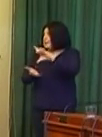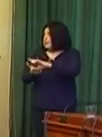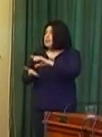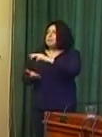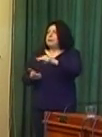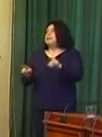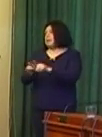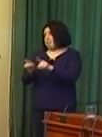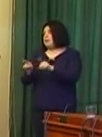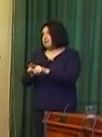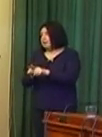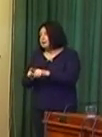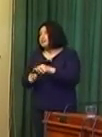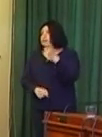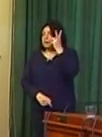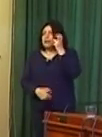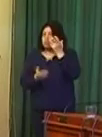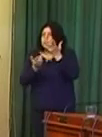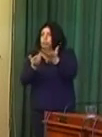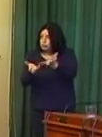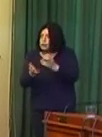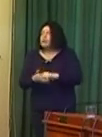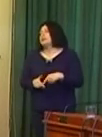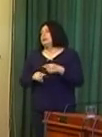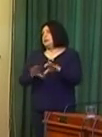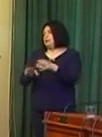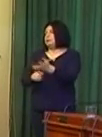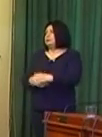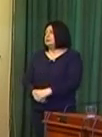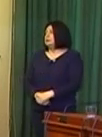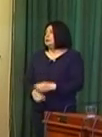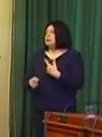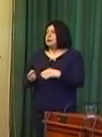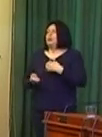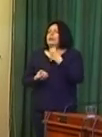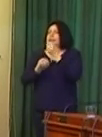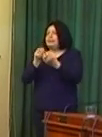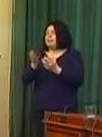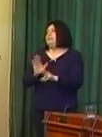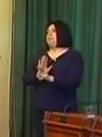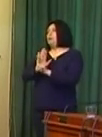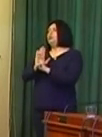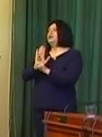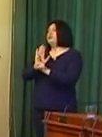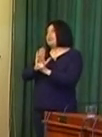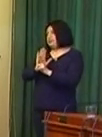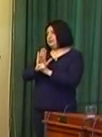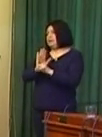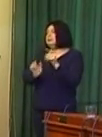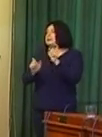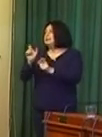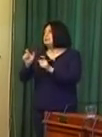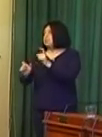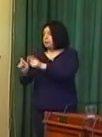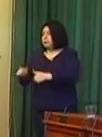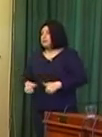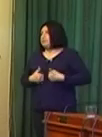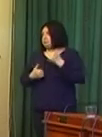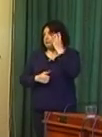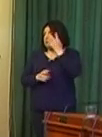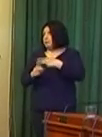de hacer eco de esta situación o de este hecho o esta manifestación de voluntad de parte de los